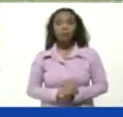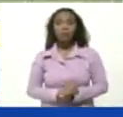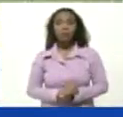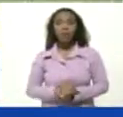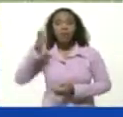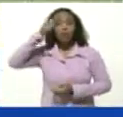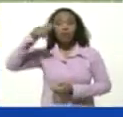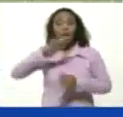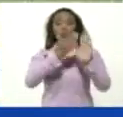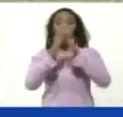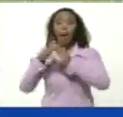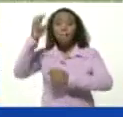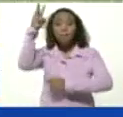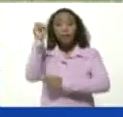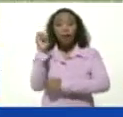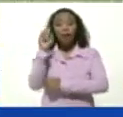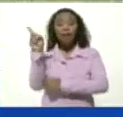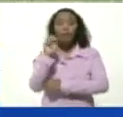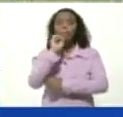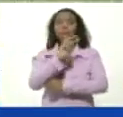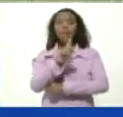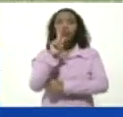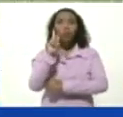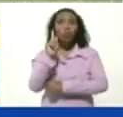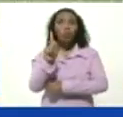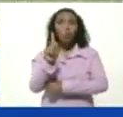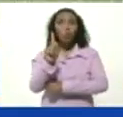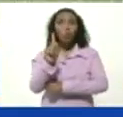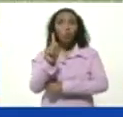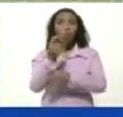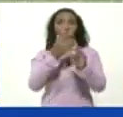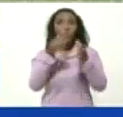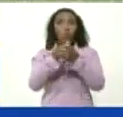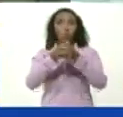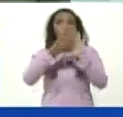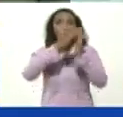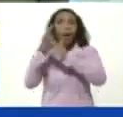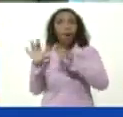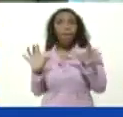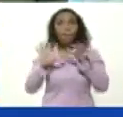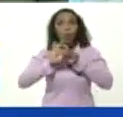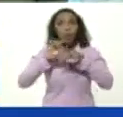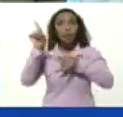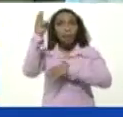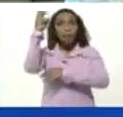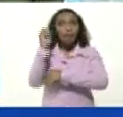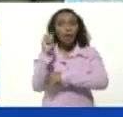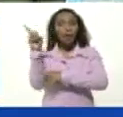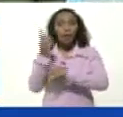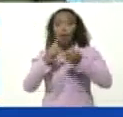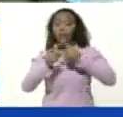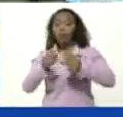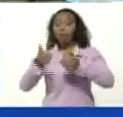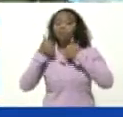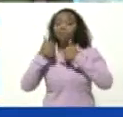Ciudad comunal Petare, me dicen que son 21 comunas que se han unido en Petare. Qué cosa tan